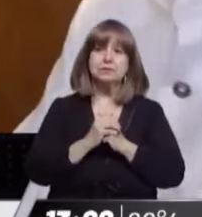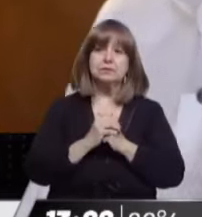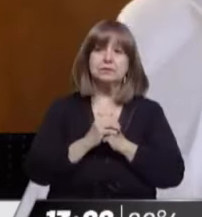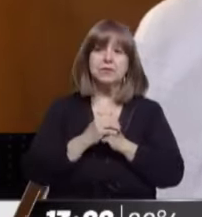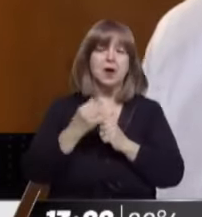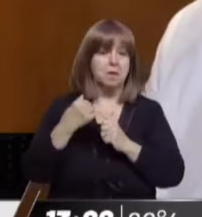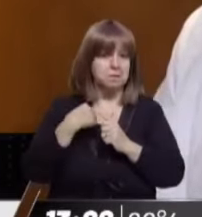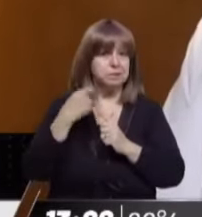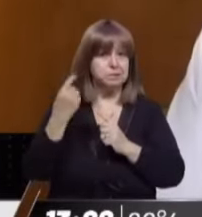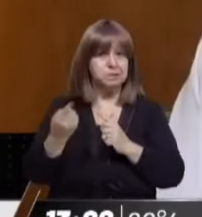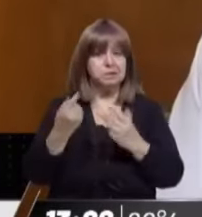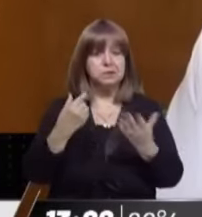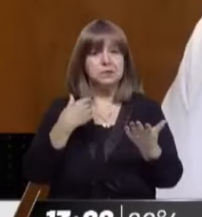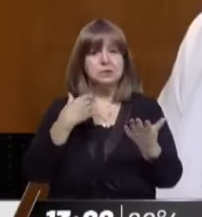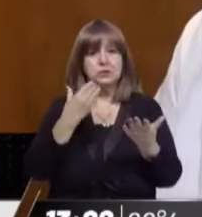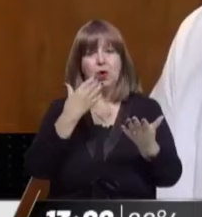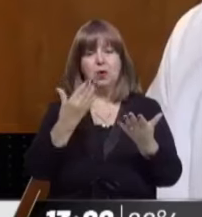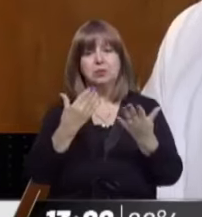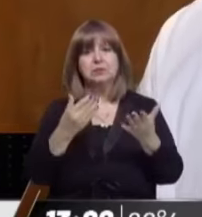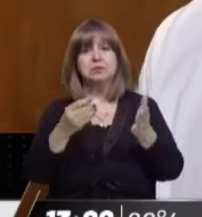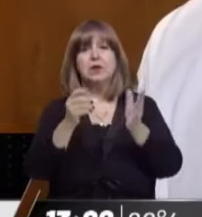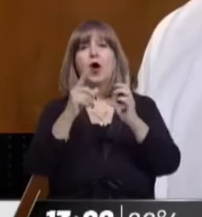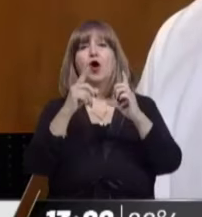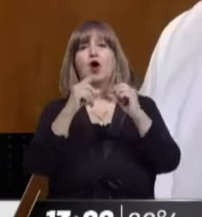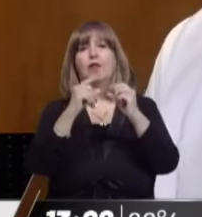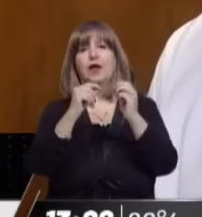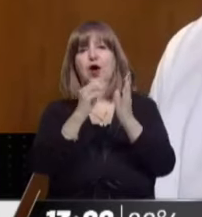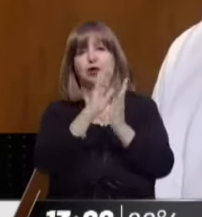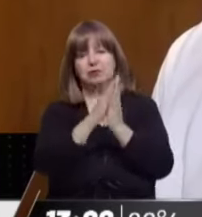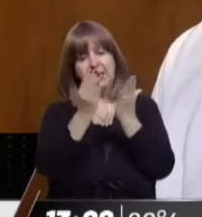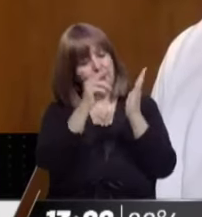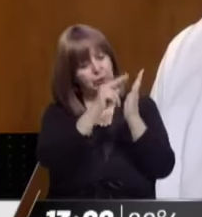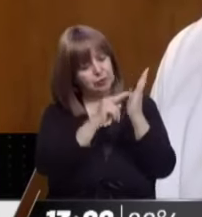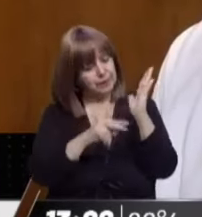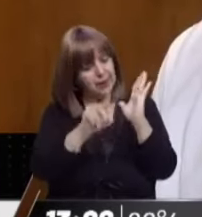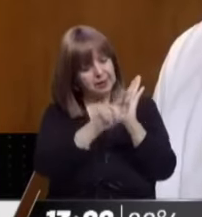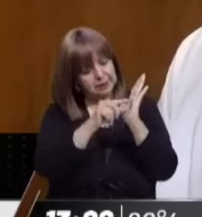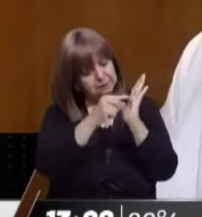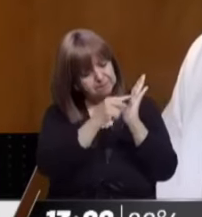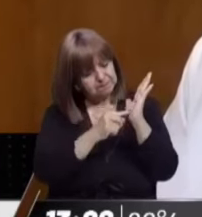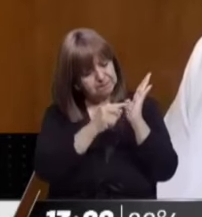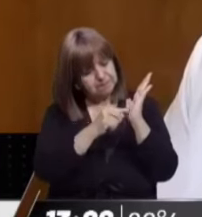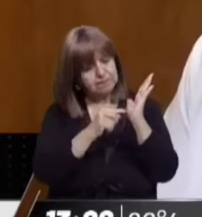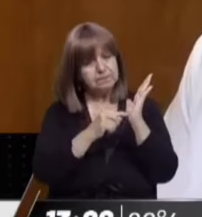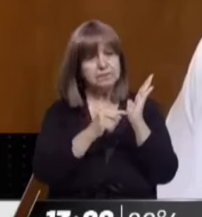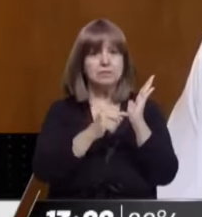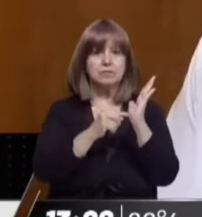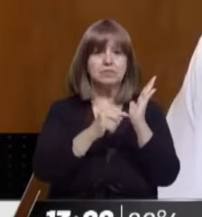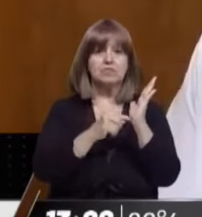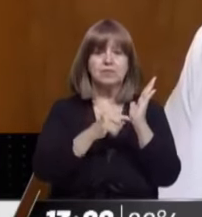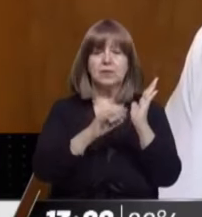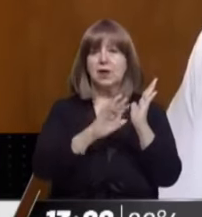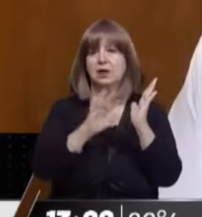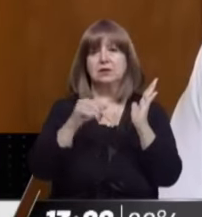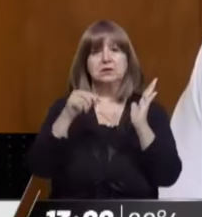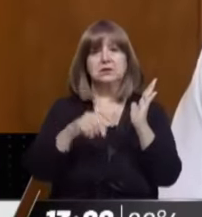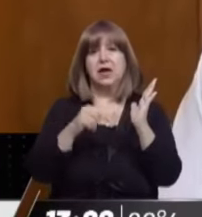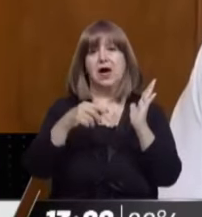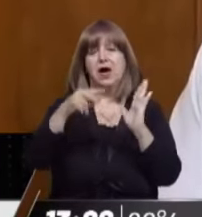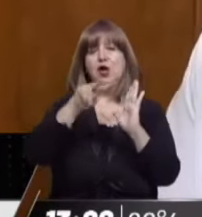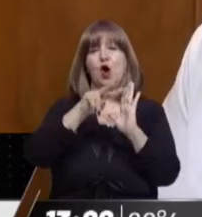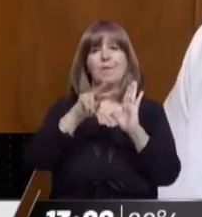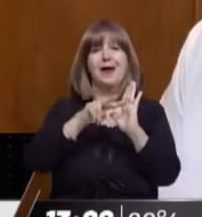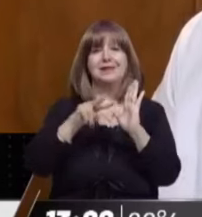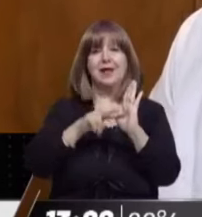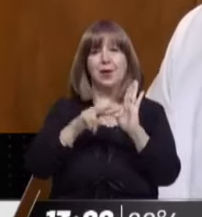el código y hemos escuchado las partes y luego de eso Hemos llegado a la conclusión de que era era necesario ya terminar con la normativa